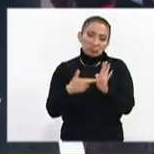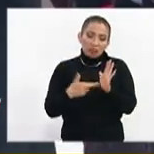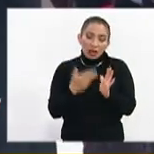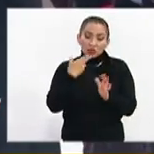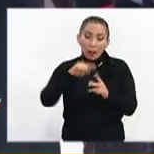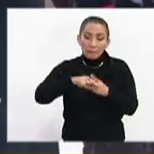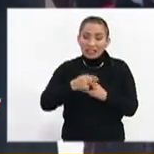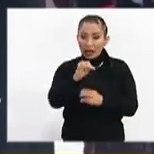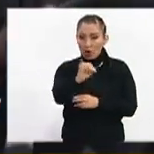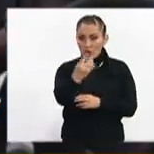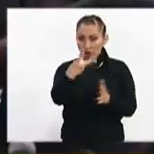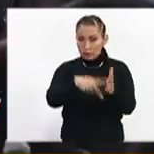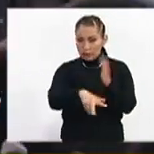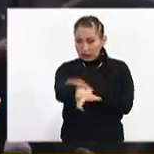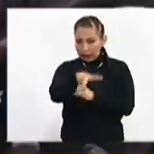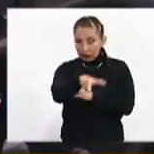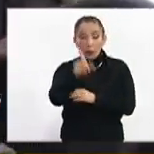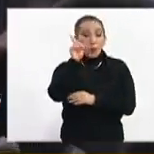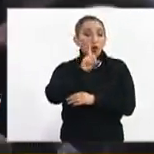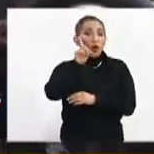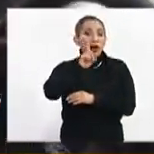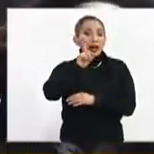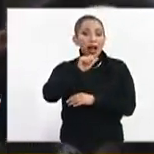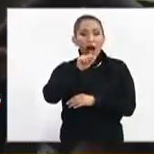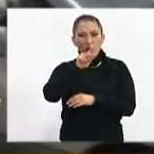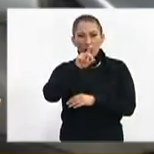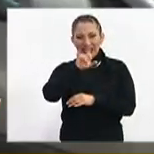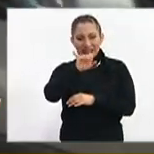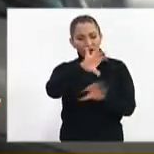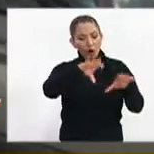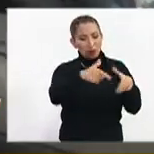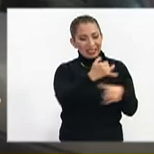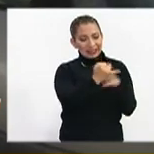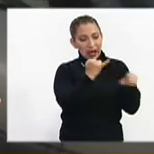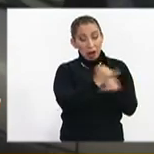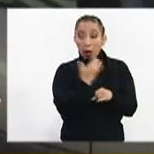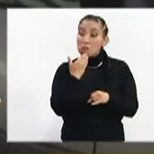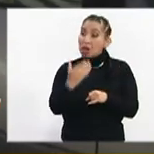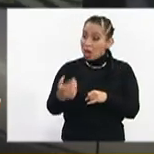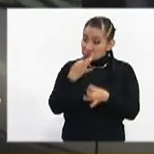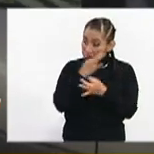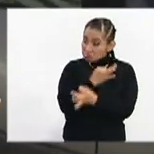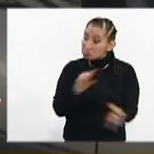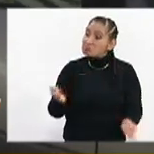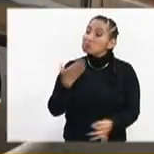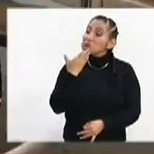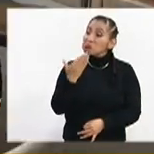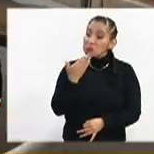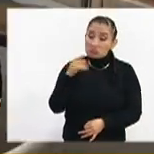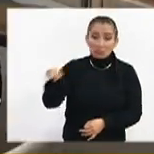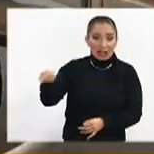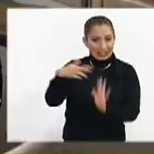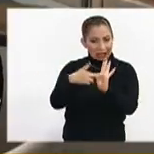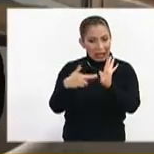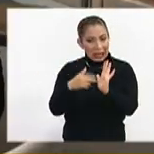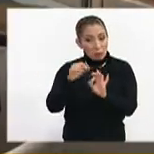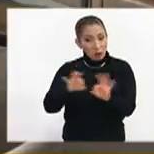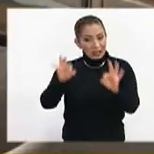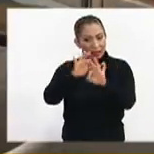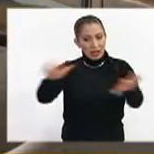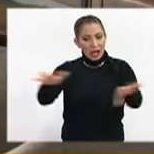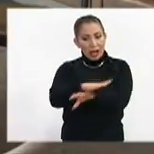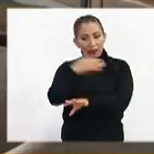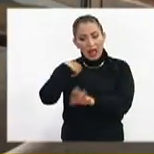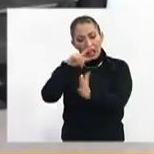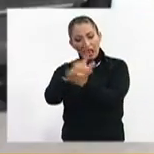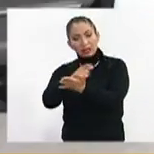aplicará a partir de junio de 2018, las mujeres saudíes y la comunidad internacional celebraron esta noticia. Esta norma representa un importante cambio